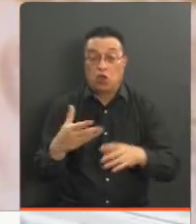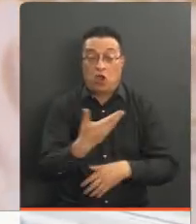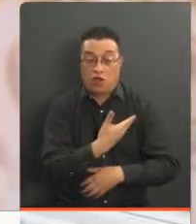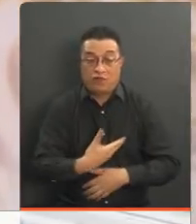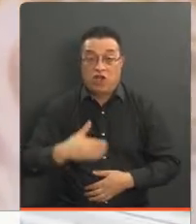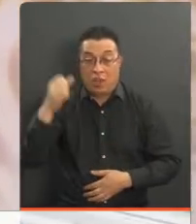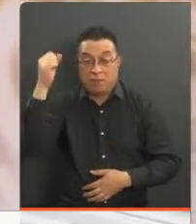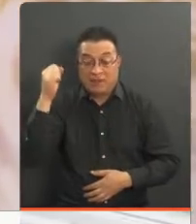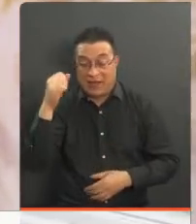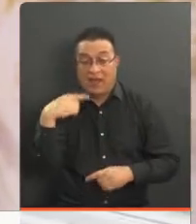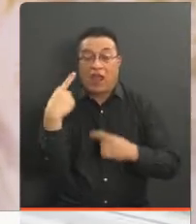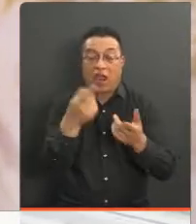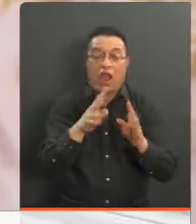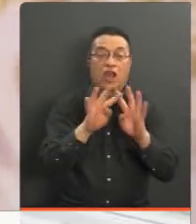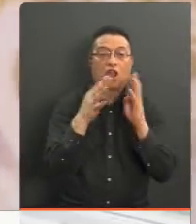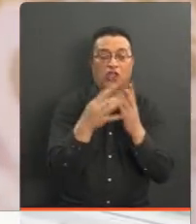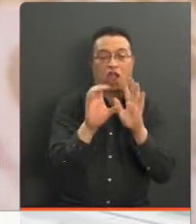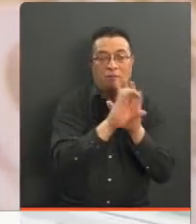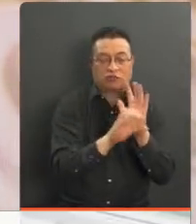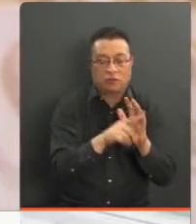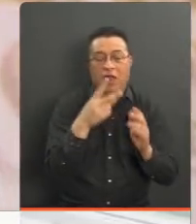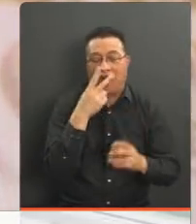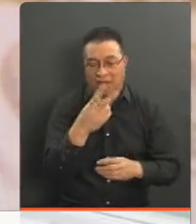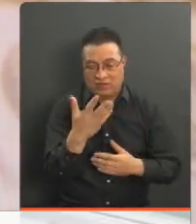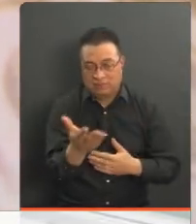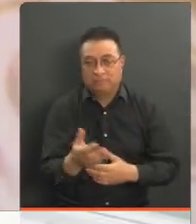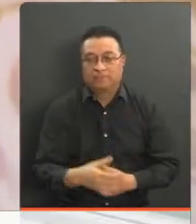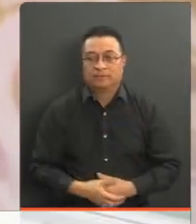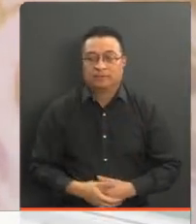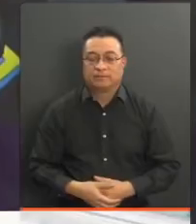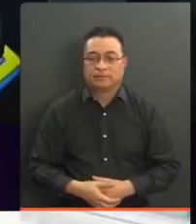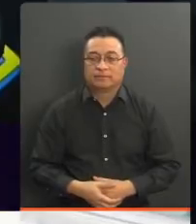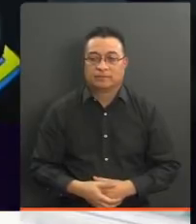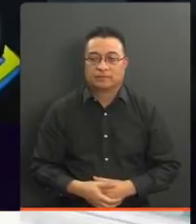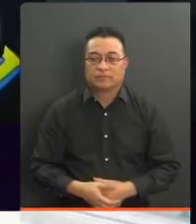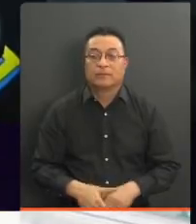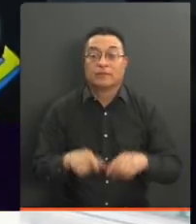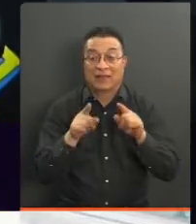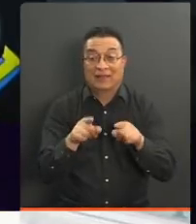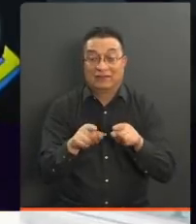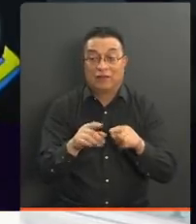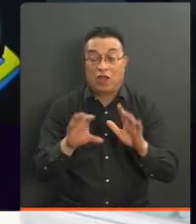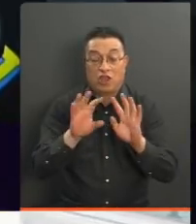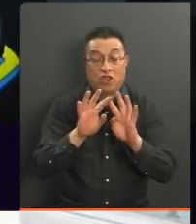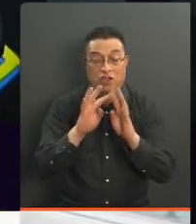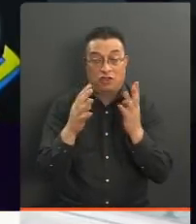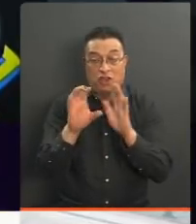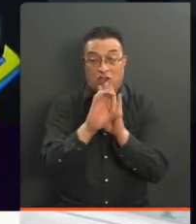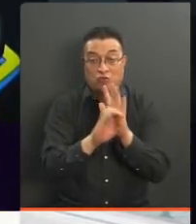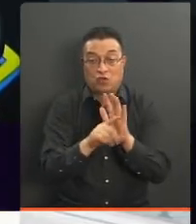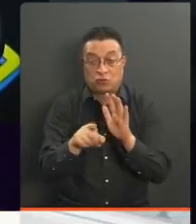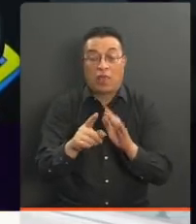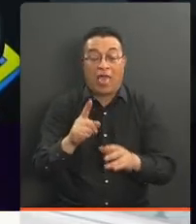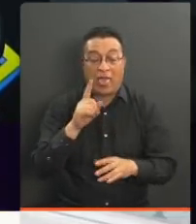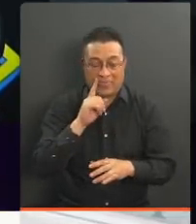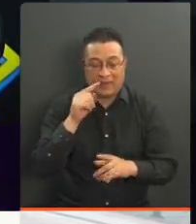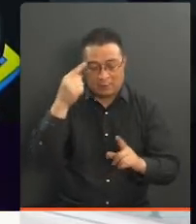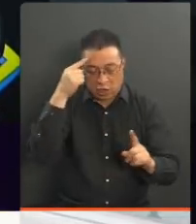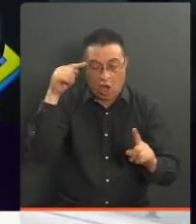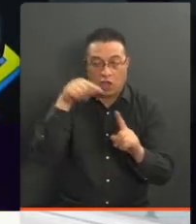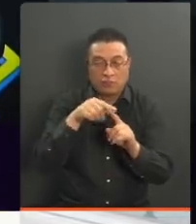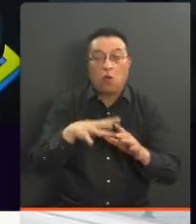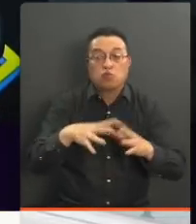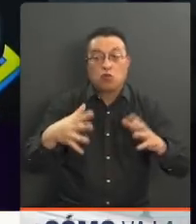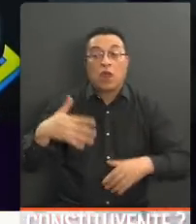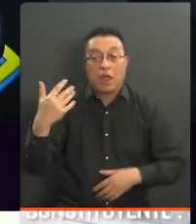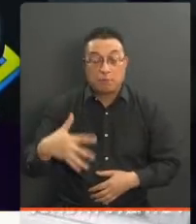Piñera a la convención. Revisamos parte de ese debate. Eso constitucional tiene todavía un objetivo que es fundamental y